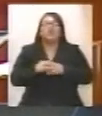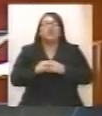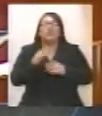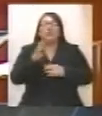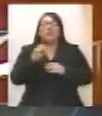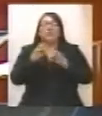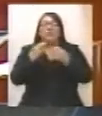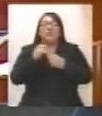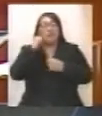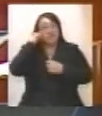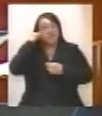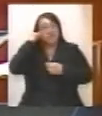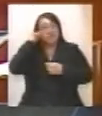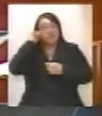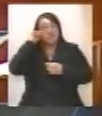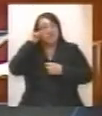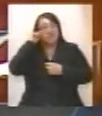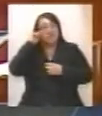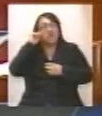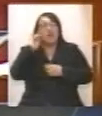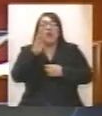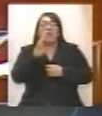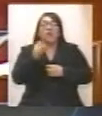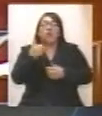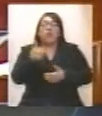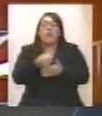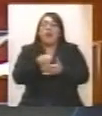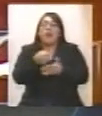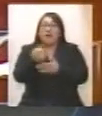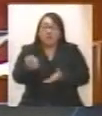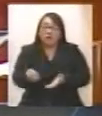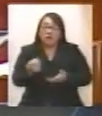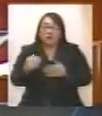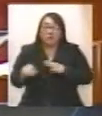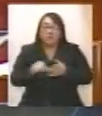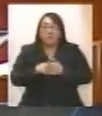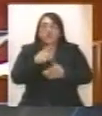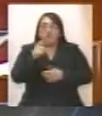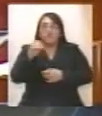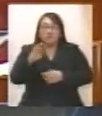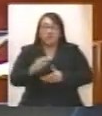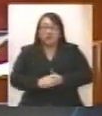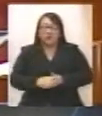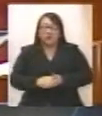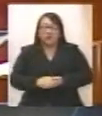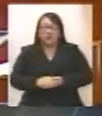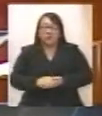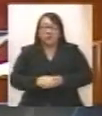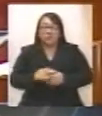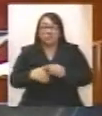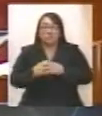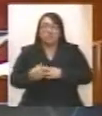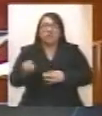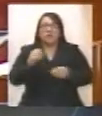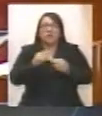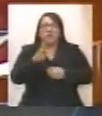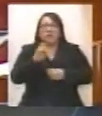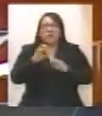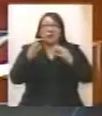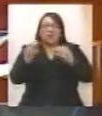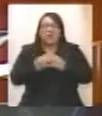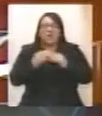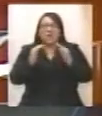familiar y el bono del buen pagador. Lograremos al 100% las colocaciones del bono